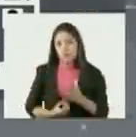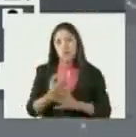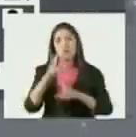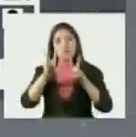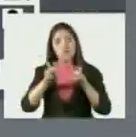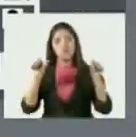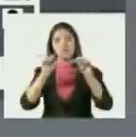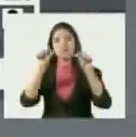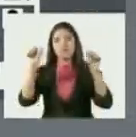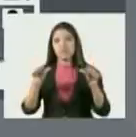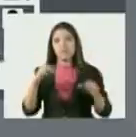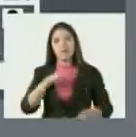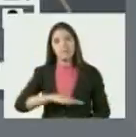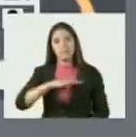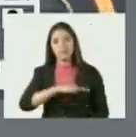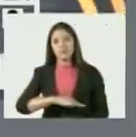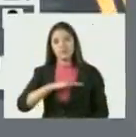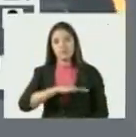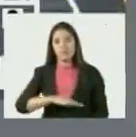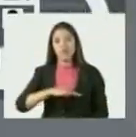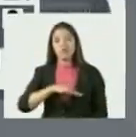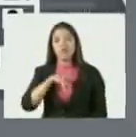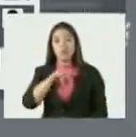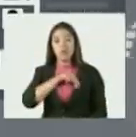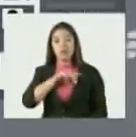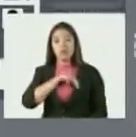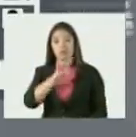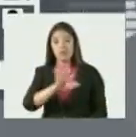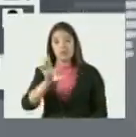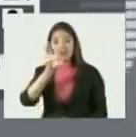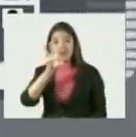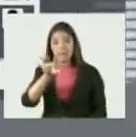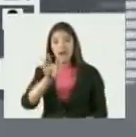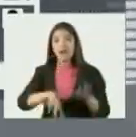sistema de misiones, grandes misiones con el carnet de la patria,